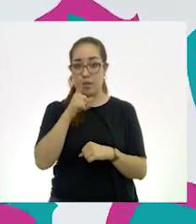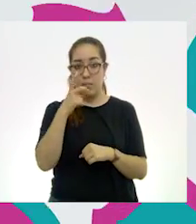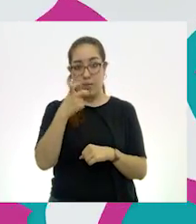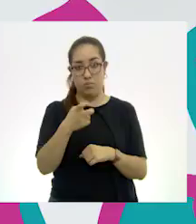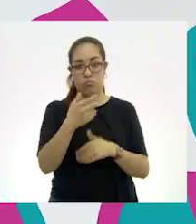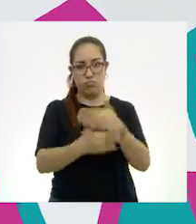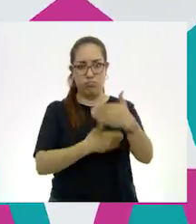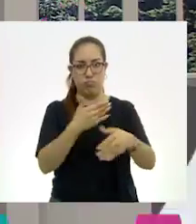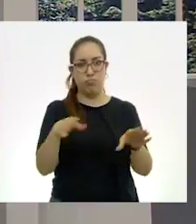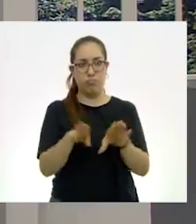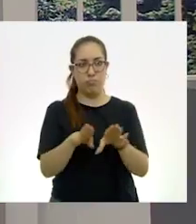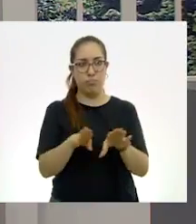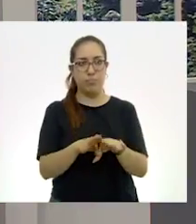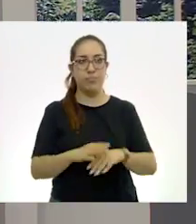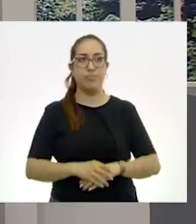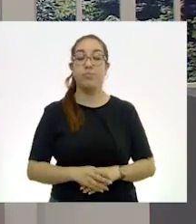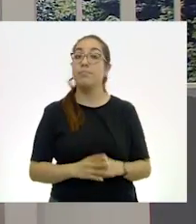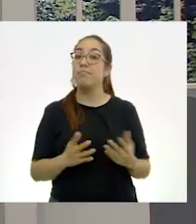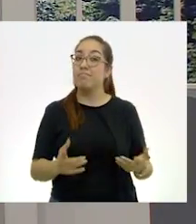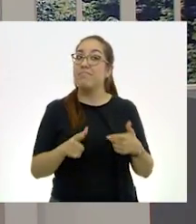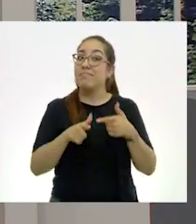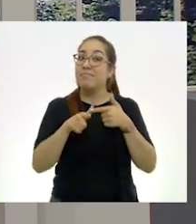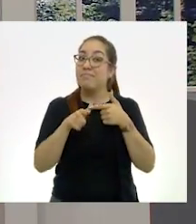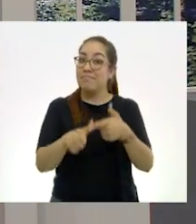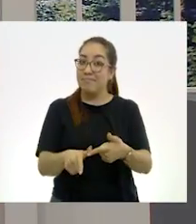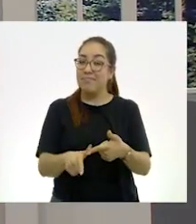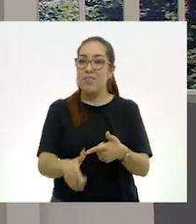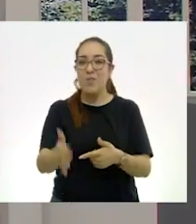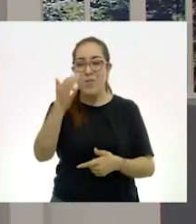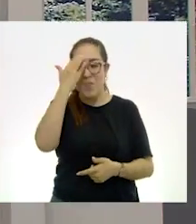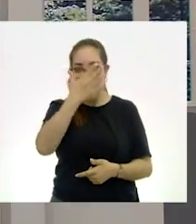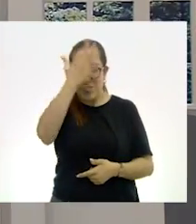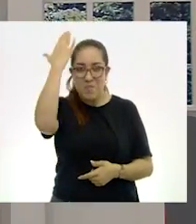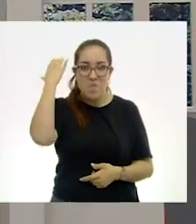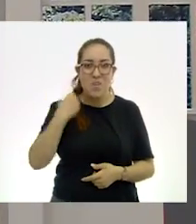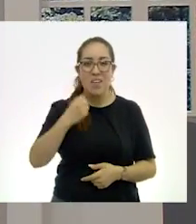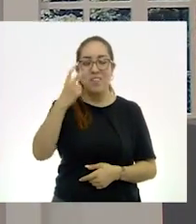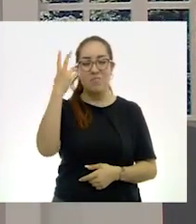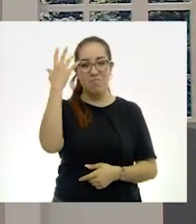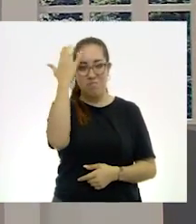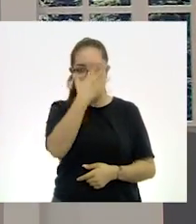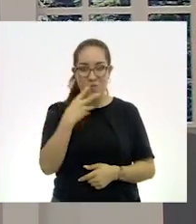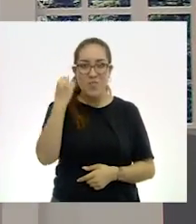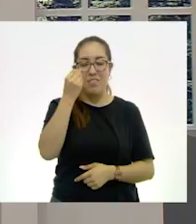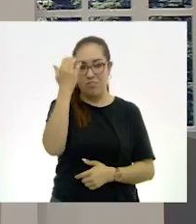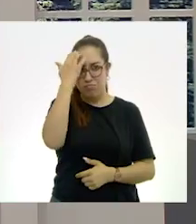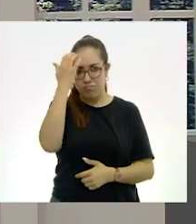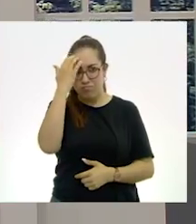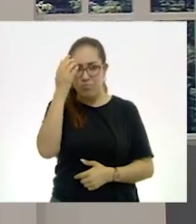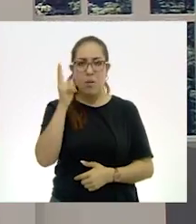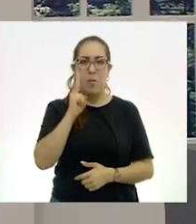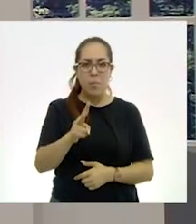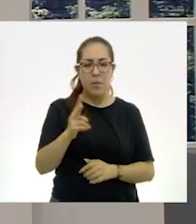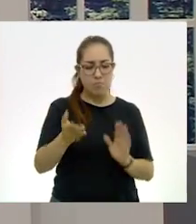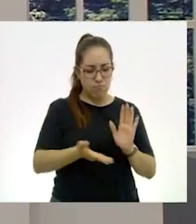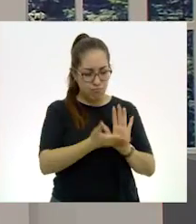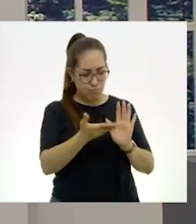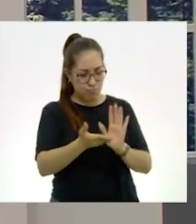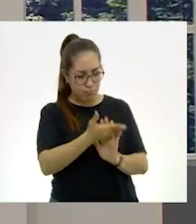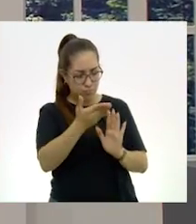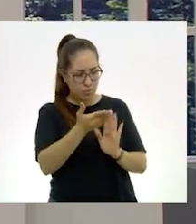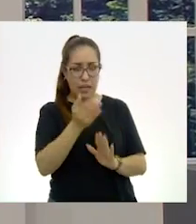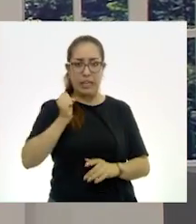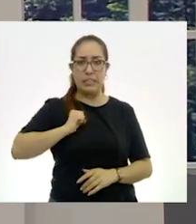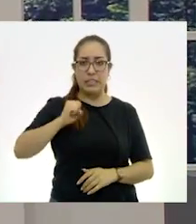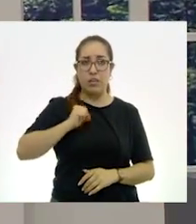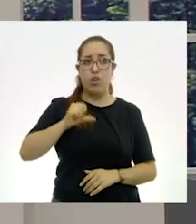revolución. Continuamos nuestro paseo por Morelos y para admirar la arquitectura de diversas construcciones del siglo XVI